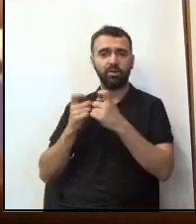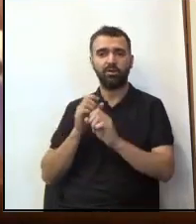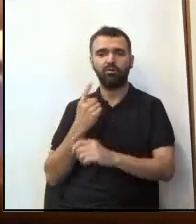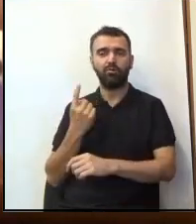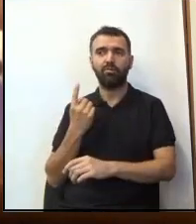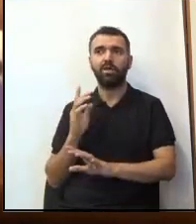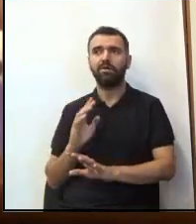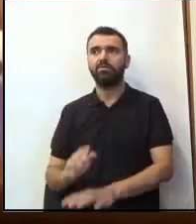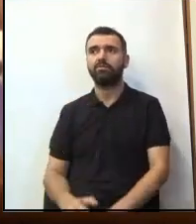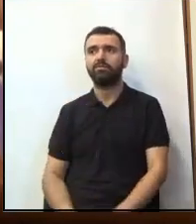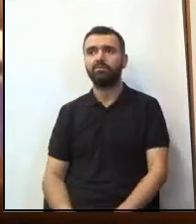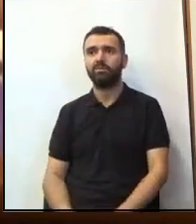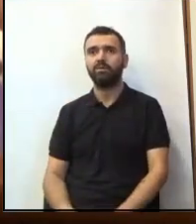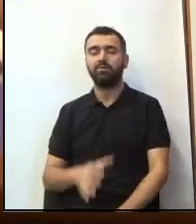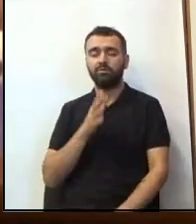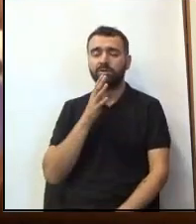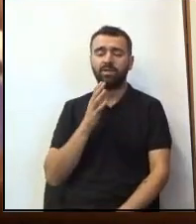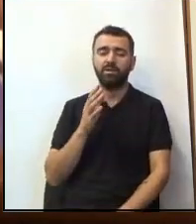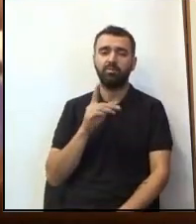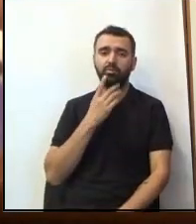No sé bien por qué no me consultaron.